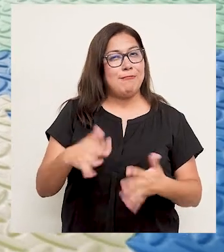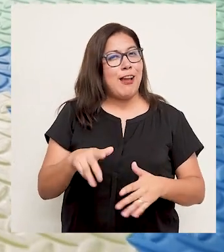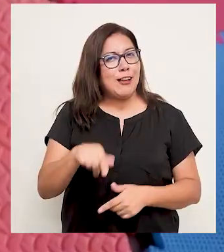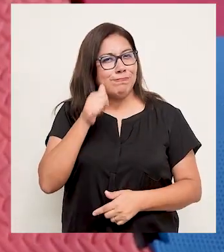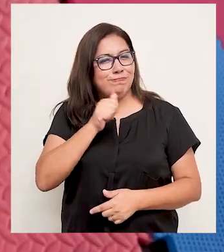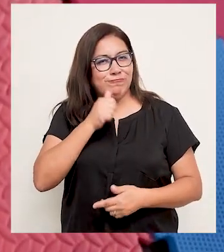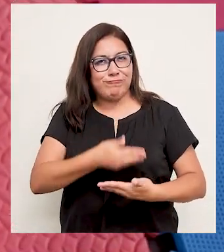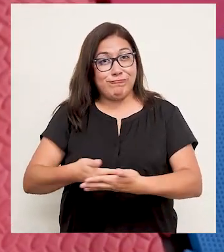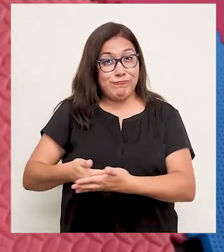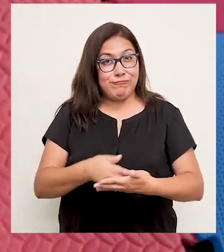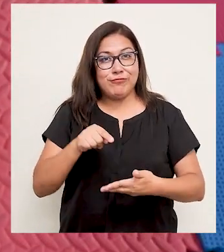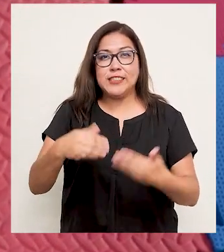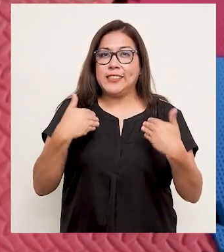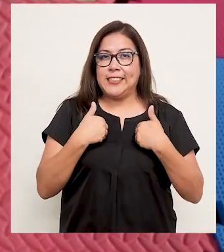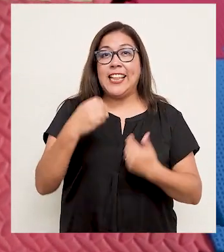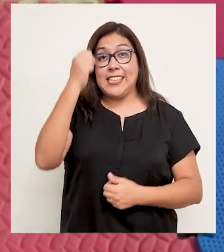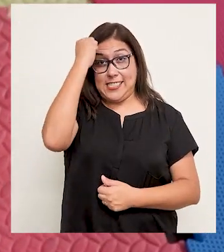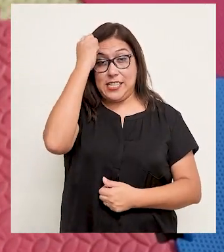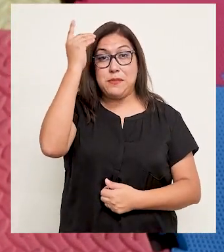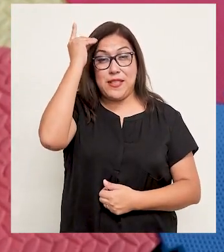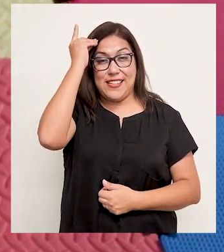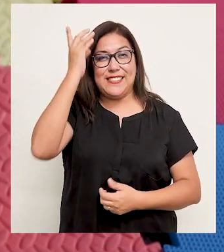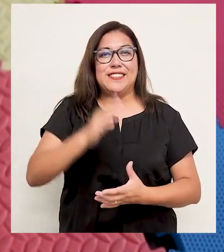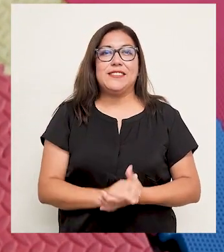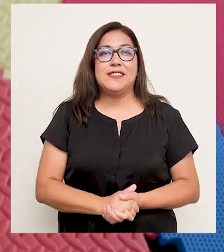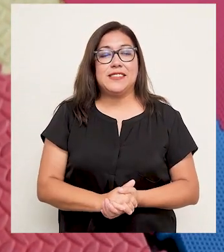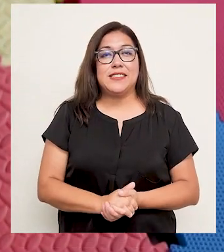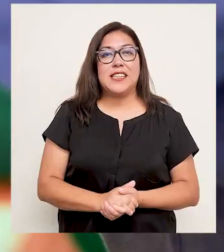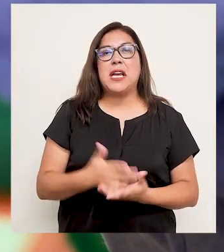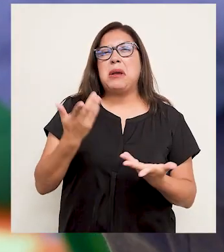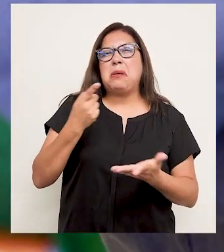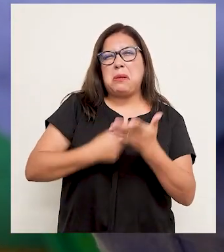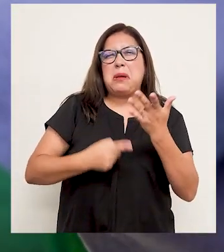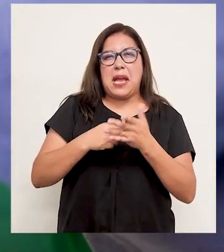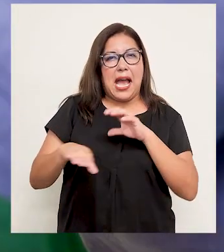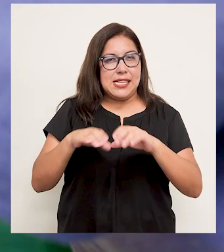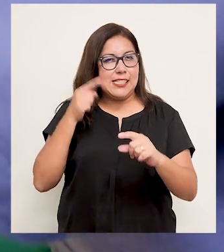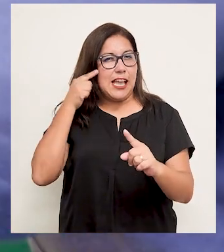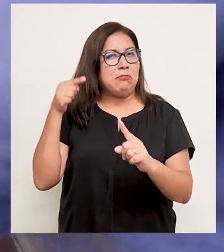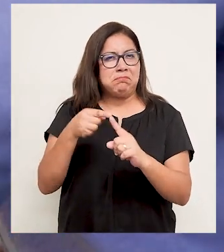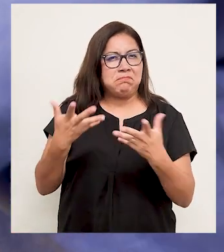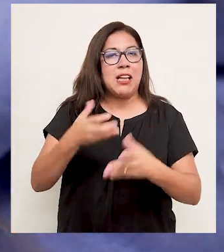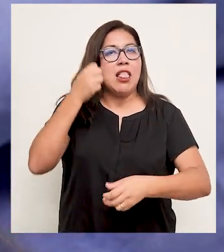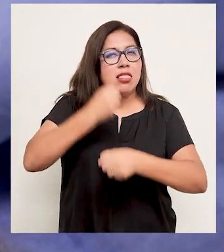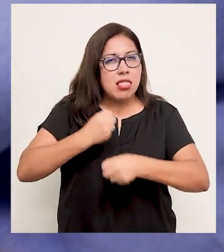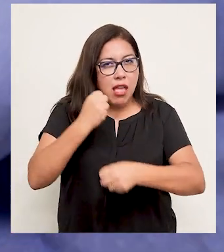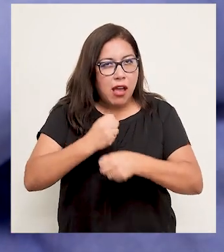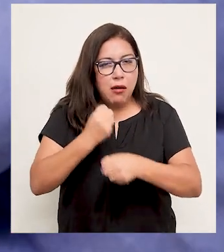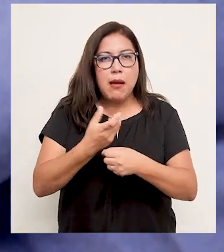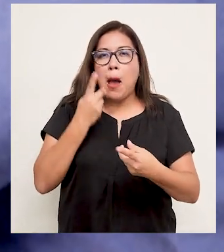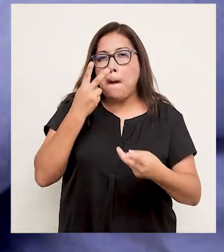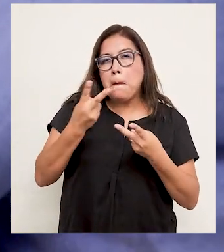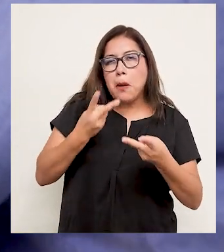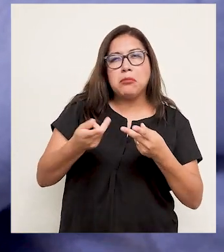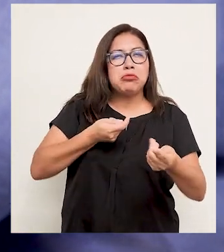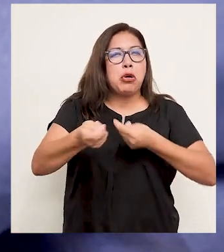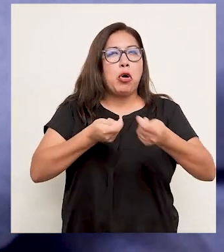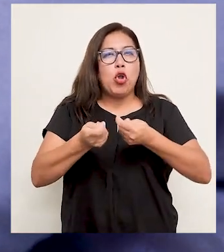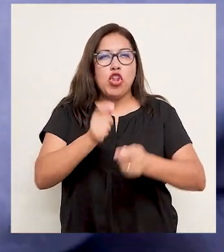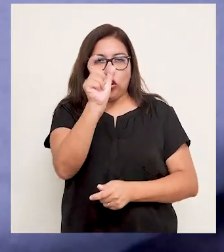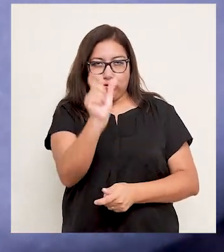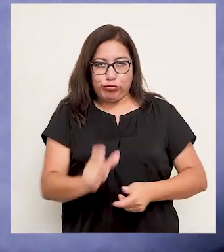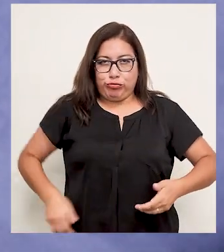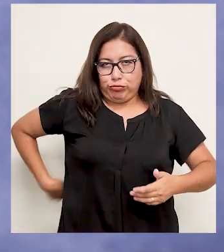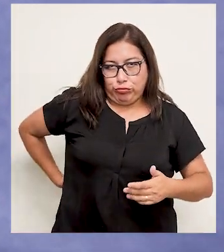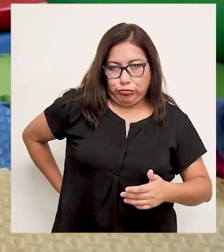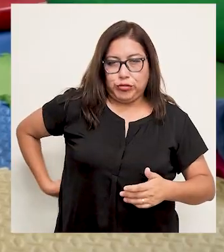una niña que tiene síndrome de Down y lo que vamos a hacer en ella es trabajar todo lo que es control de